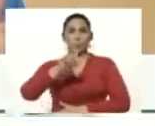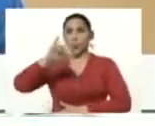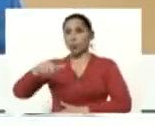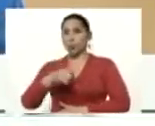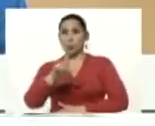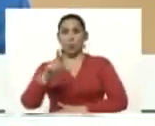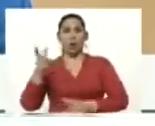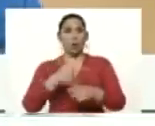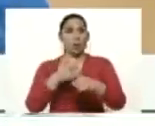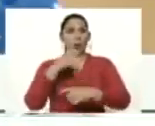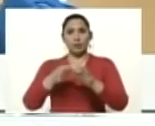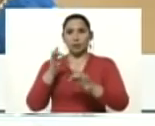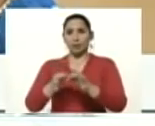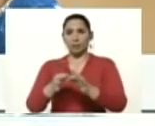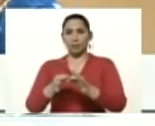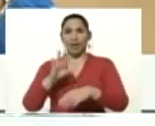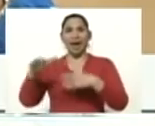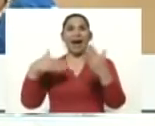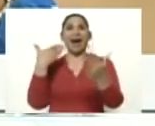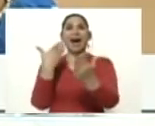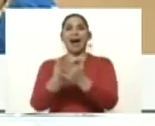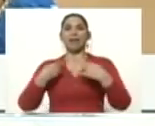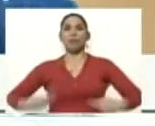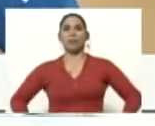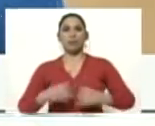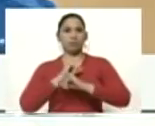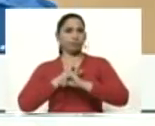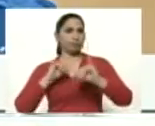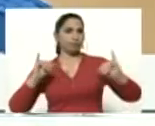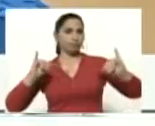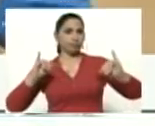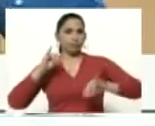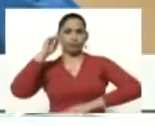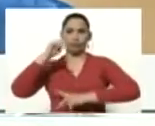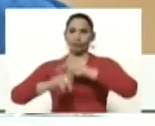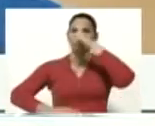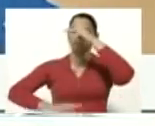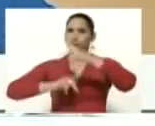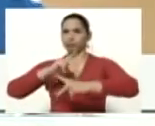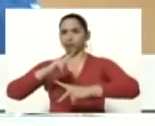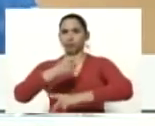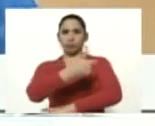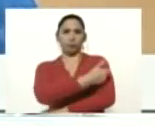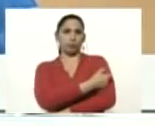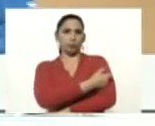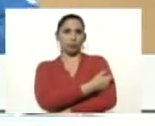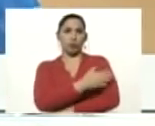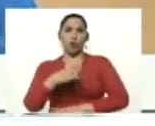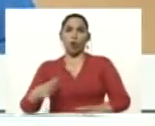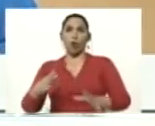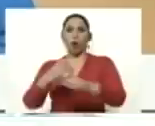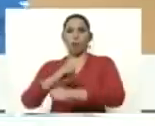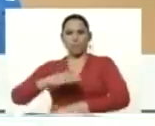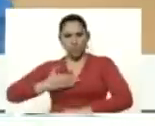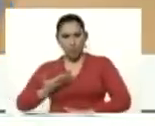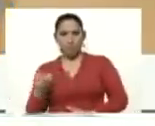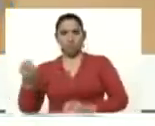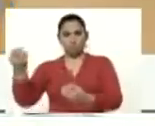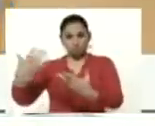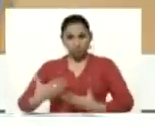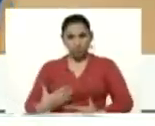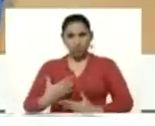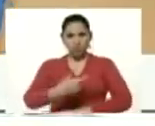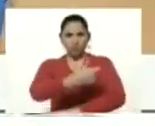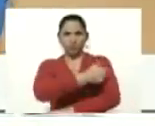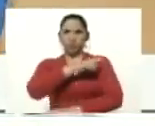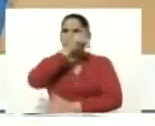agosto, septiembre, hasta que la humanidad produzca la vacuna confiable que traigamos y le pongamos